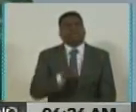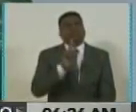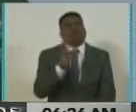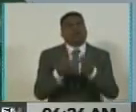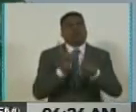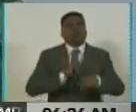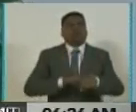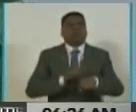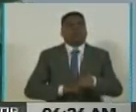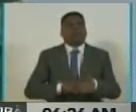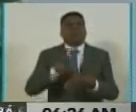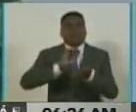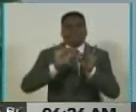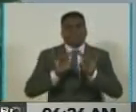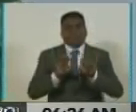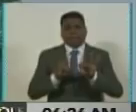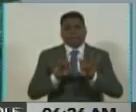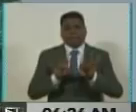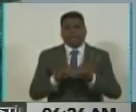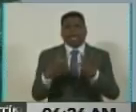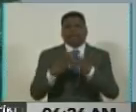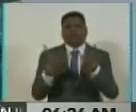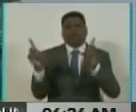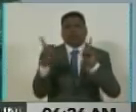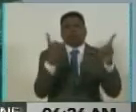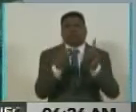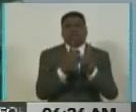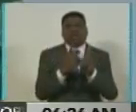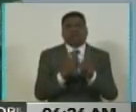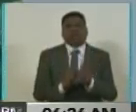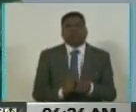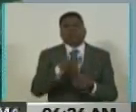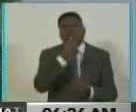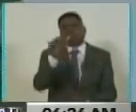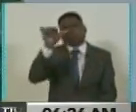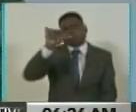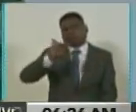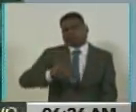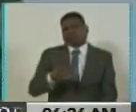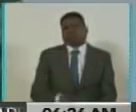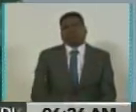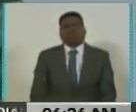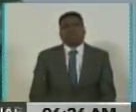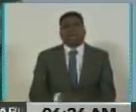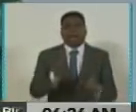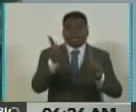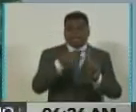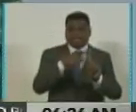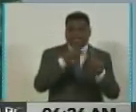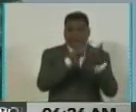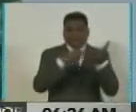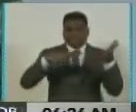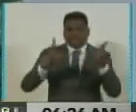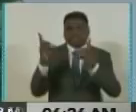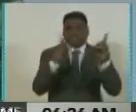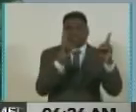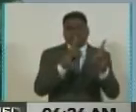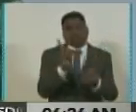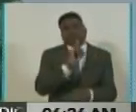algunas declaraciones que, en mi opinión, el diálogo estaba languideciendo. El diálogo, esa primera etapa del diálogo, pues